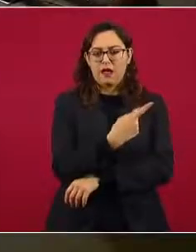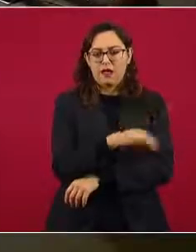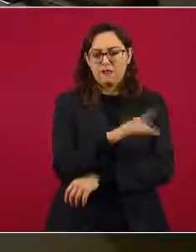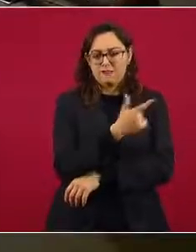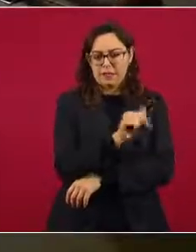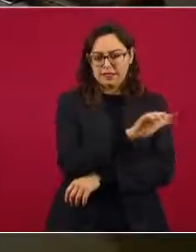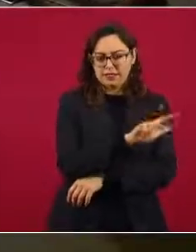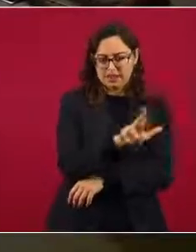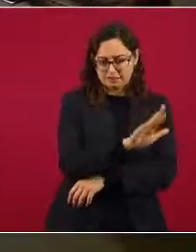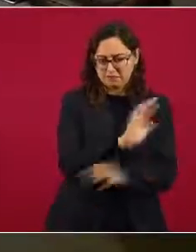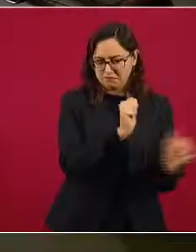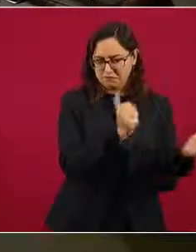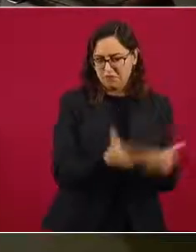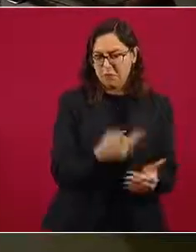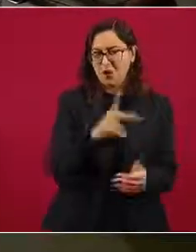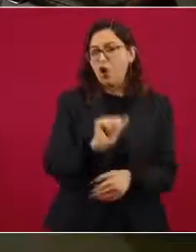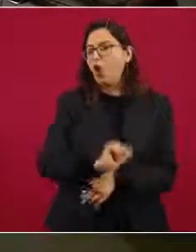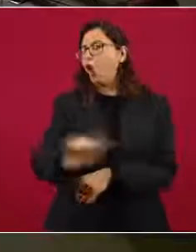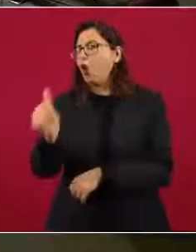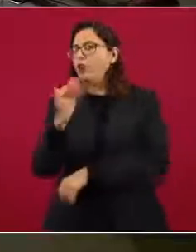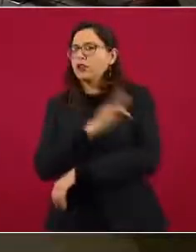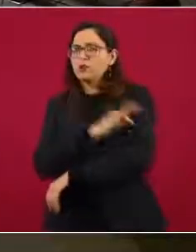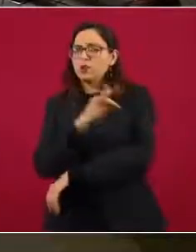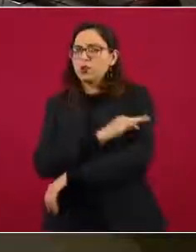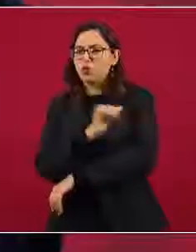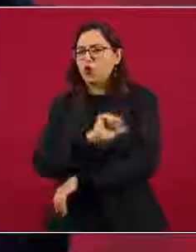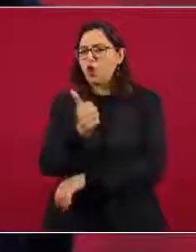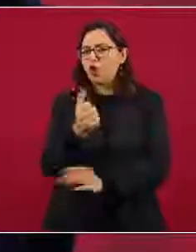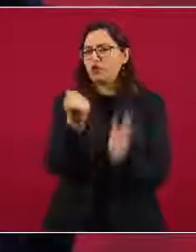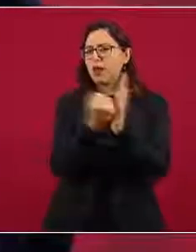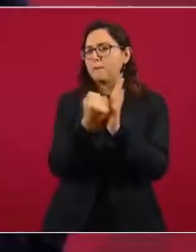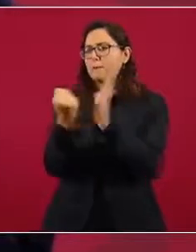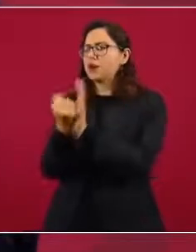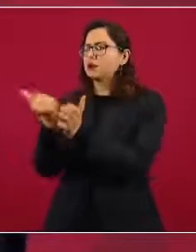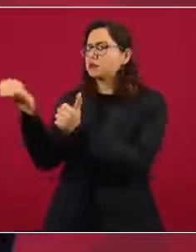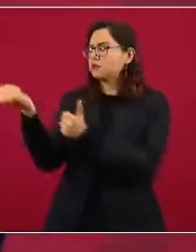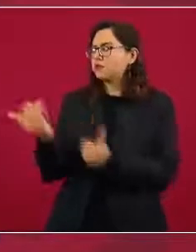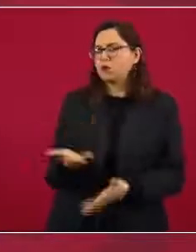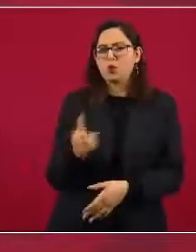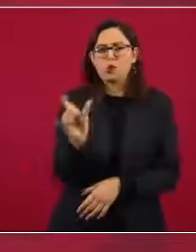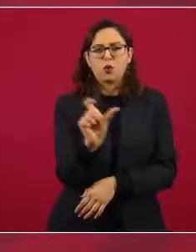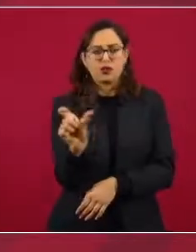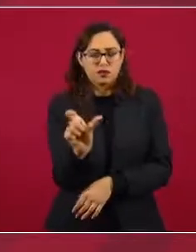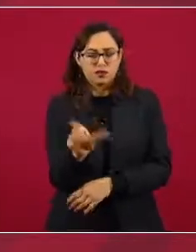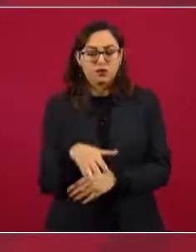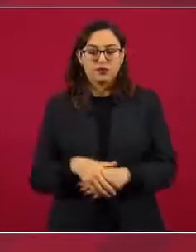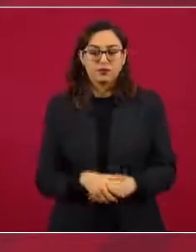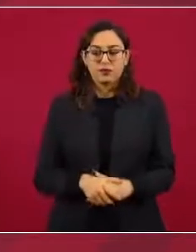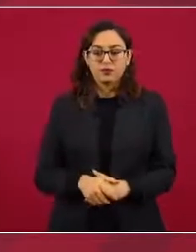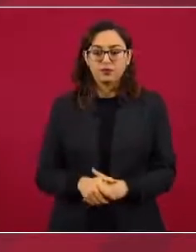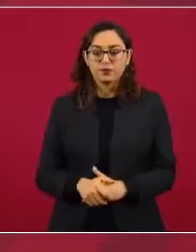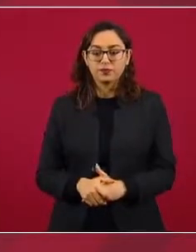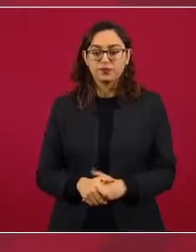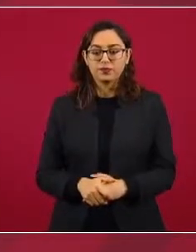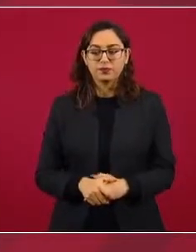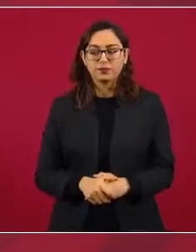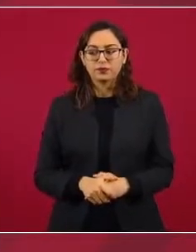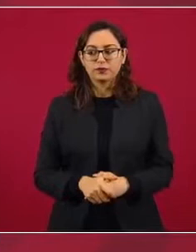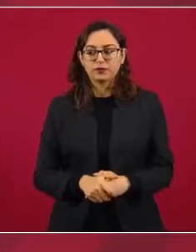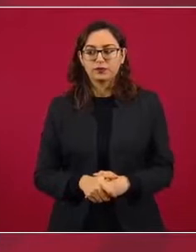primero, gracias. Sí, mire, es importante que se